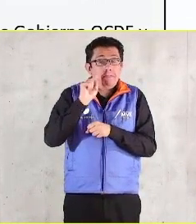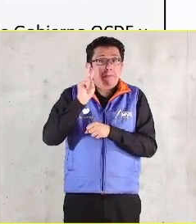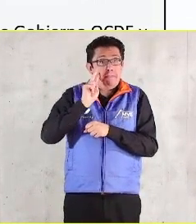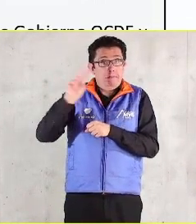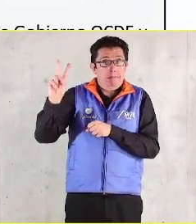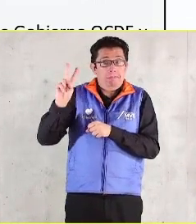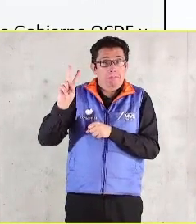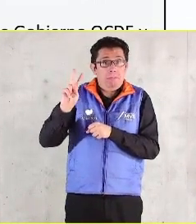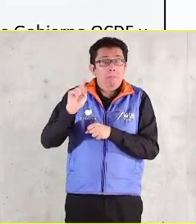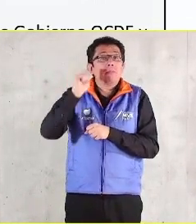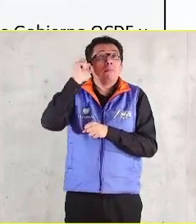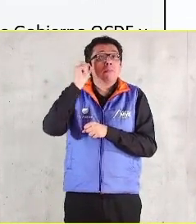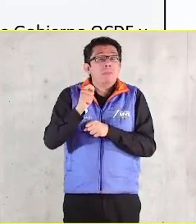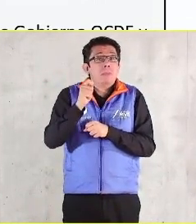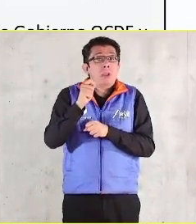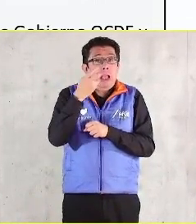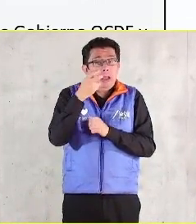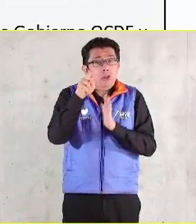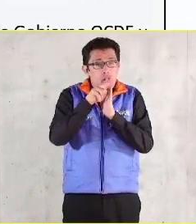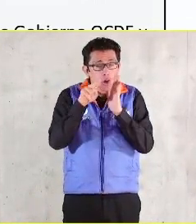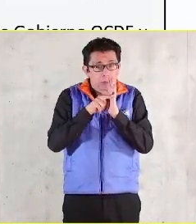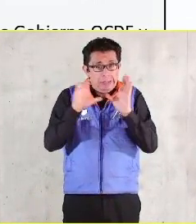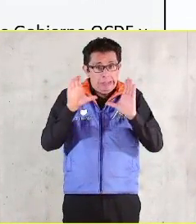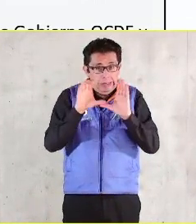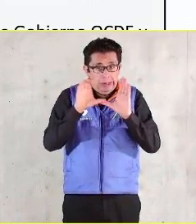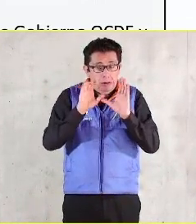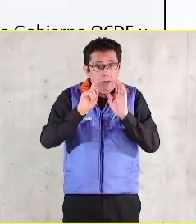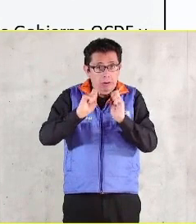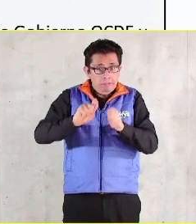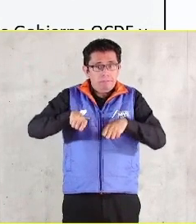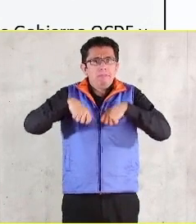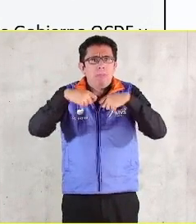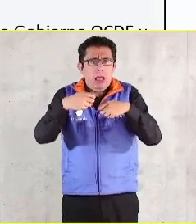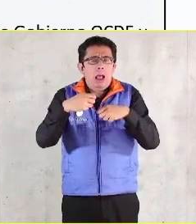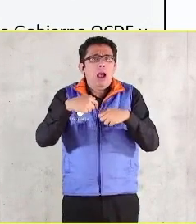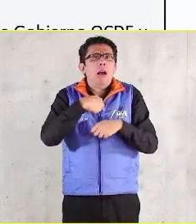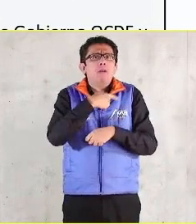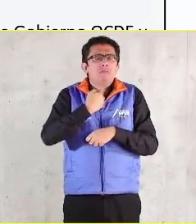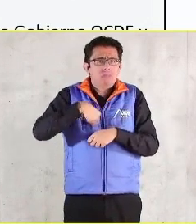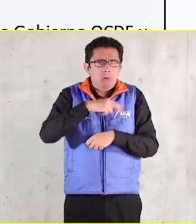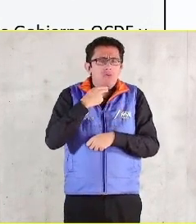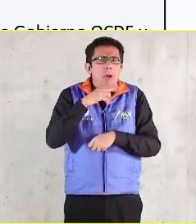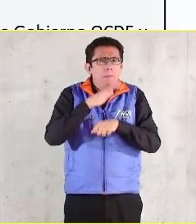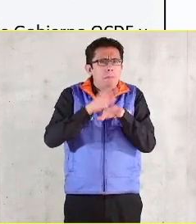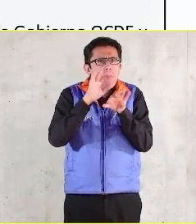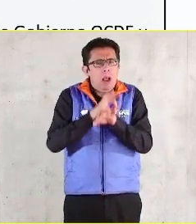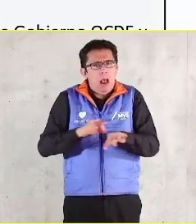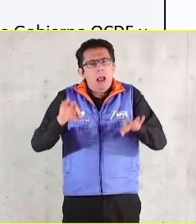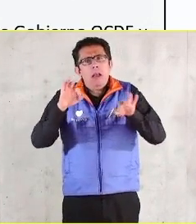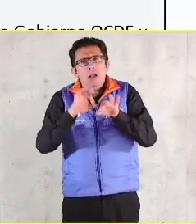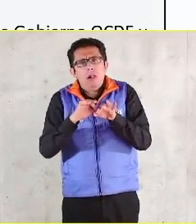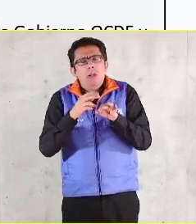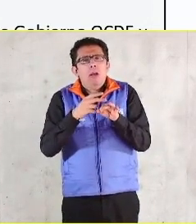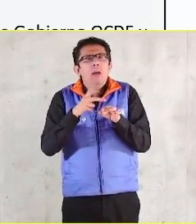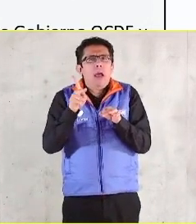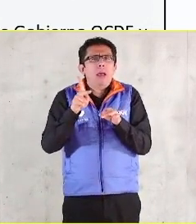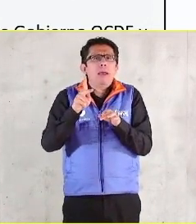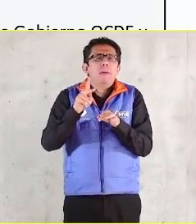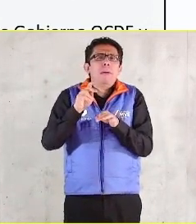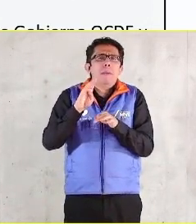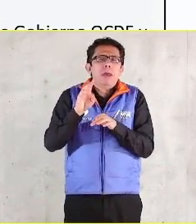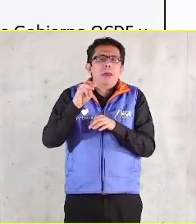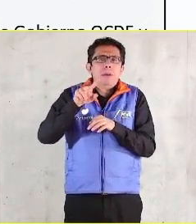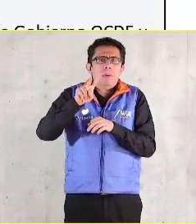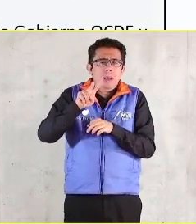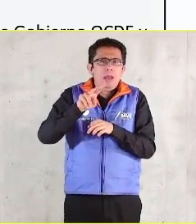pantalla, las normas y certificaciones, pues tomamos en cuenta las más importantes, como el GRI, como la AA1000, como la Bolsa Mexicana de